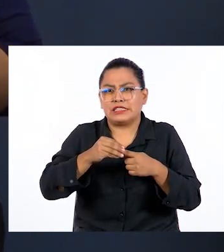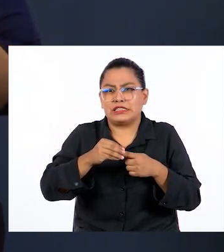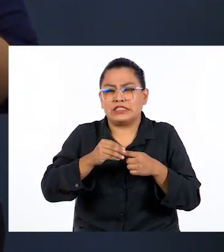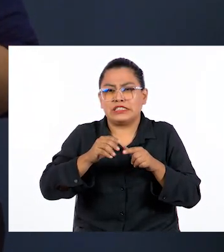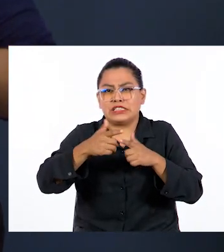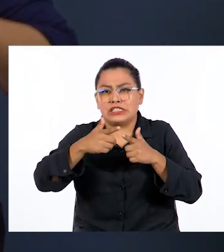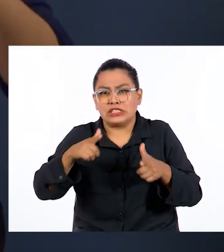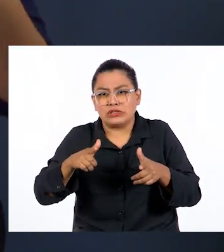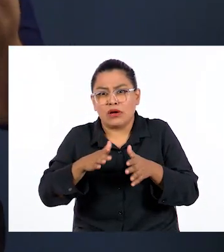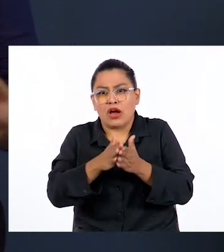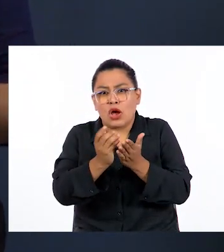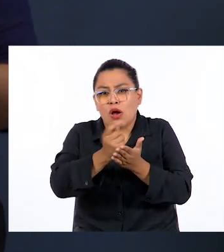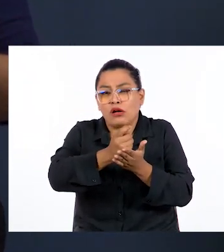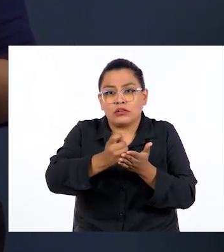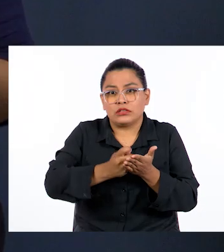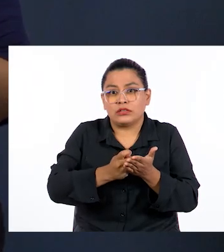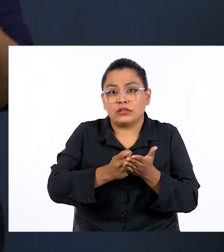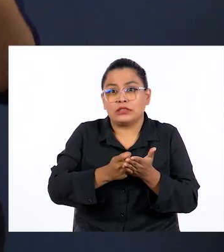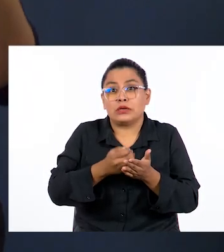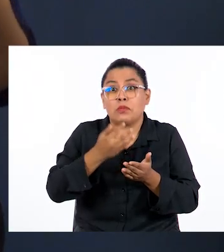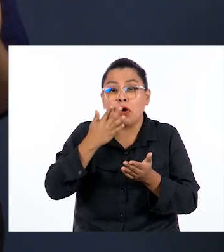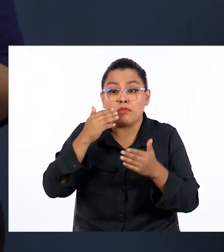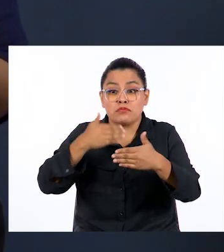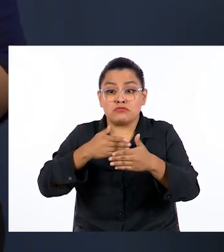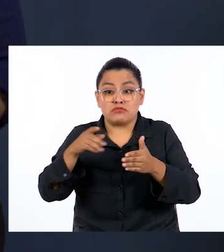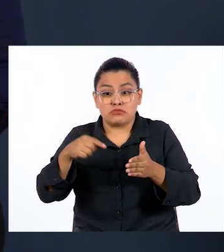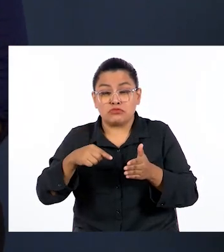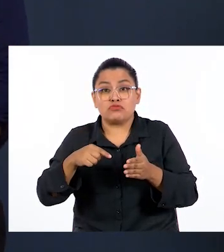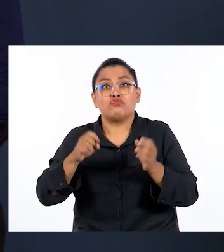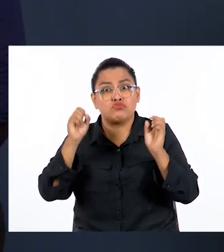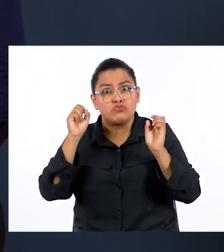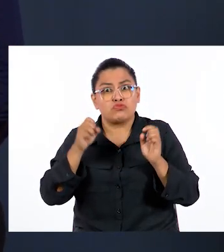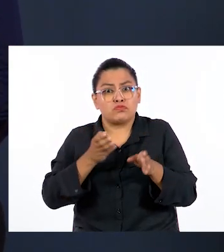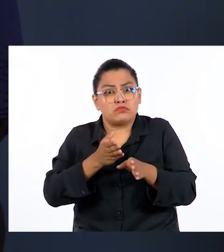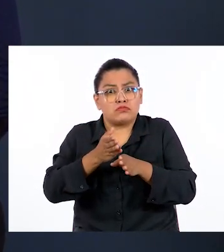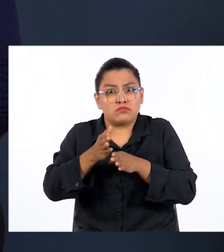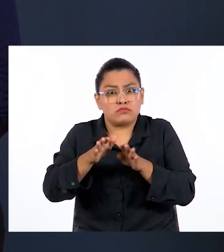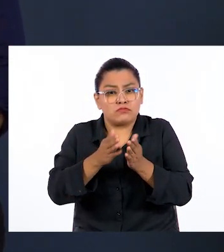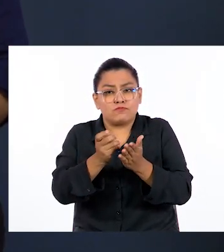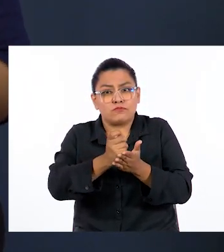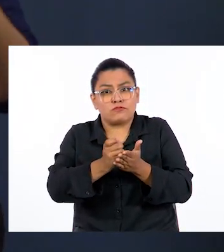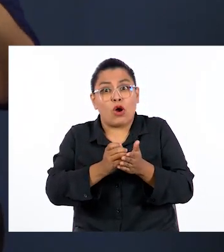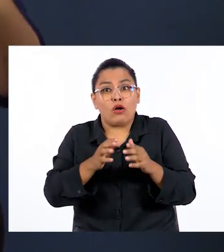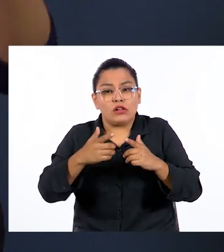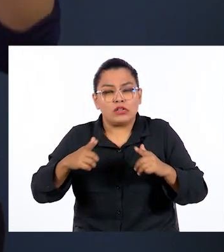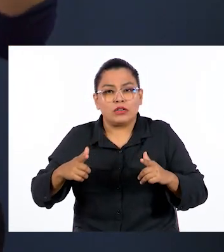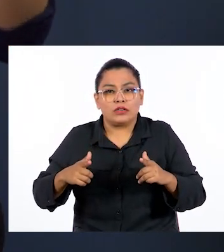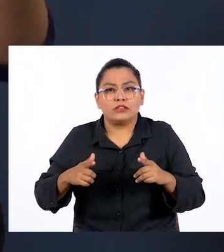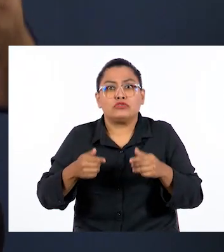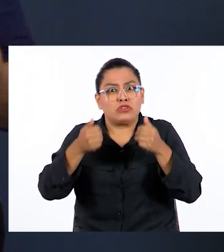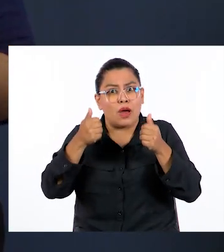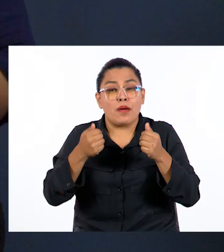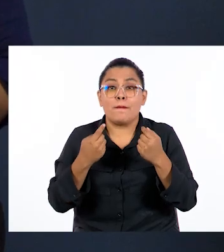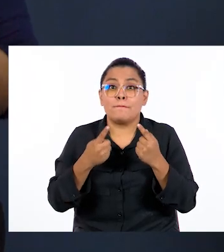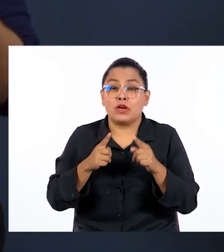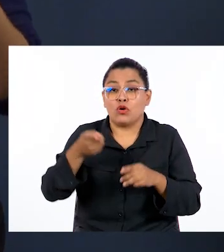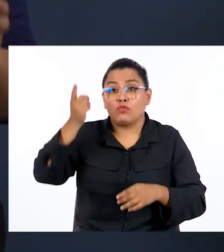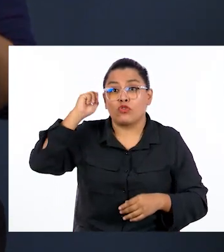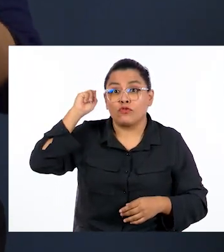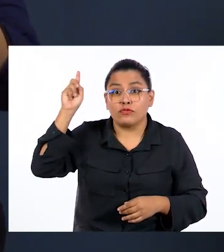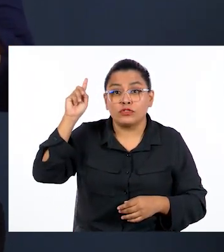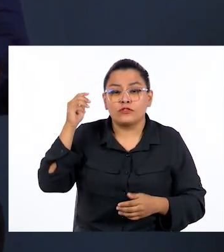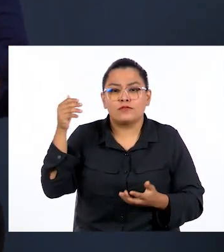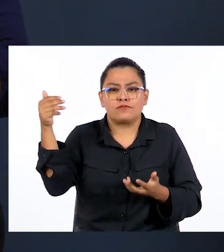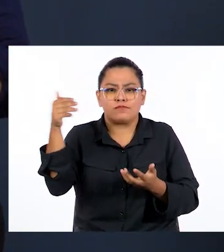del aula resulta un lingüista o escritor, ¡qué bien! Pero nuestra misión como educador es formar personas que